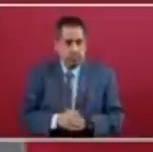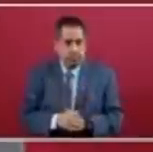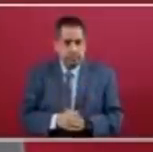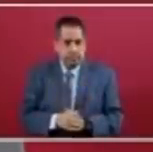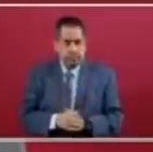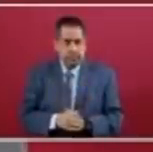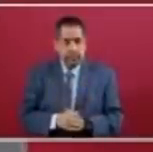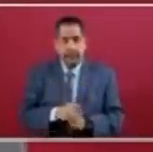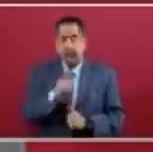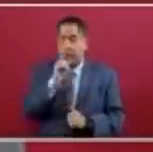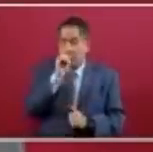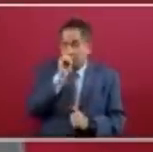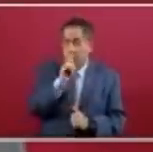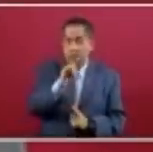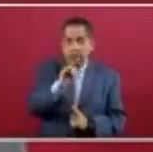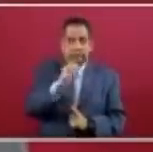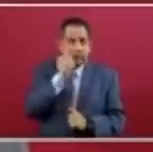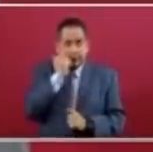Lo que queremos